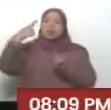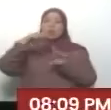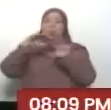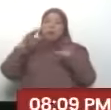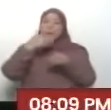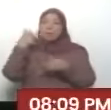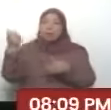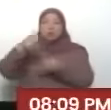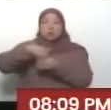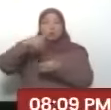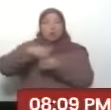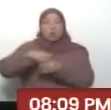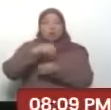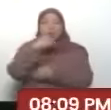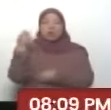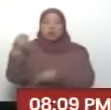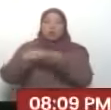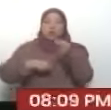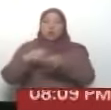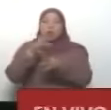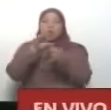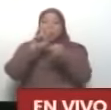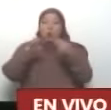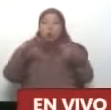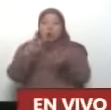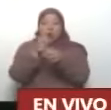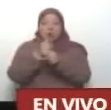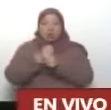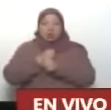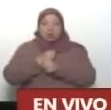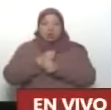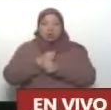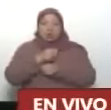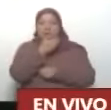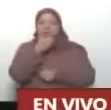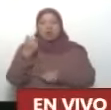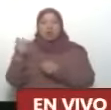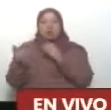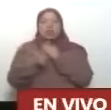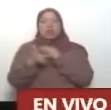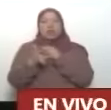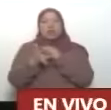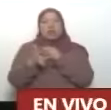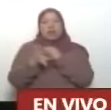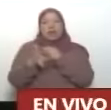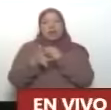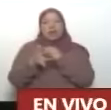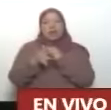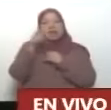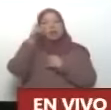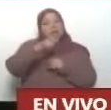mundo, con el sistema más confiable del mundo, la mejor tecnología, el pueblo